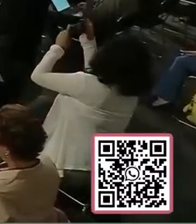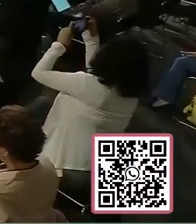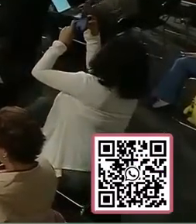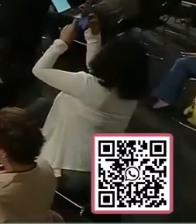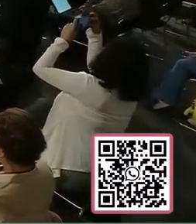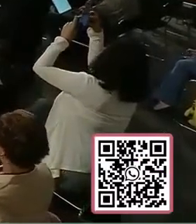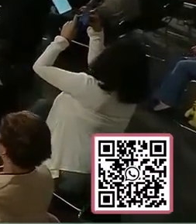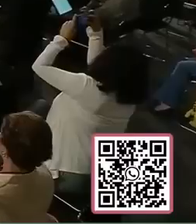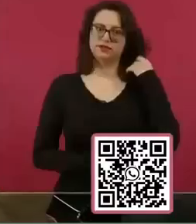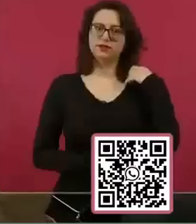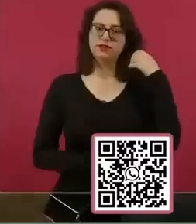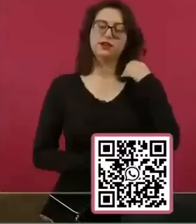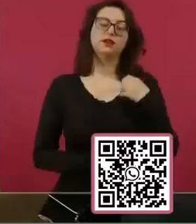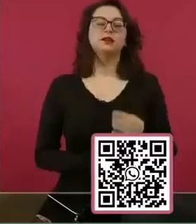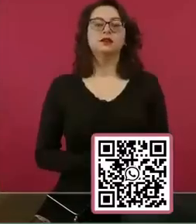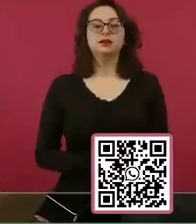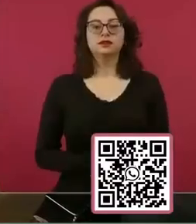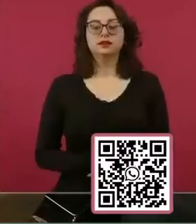Matatero, terola.